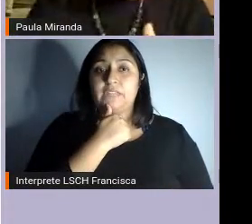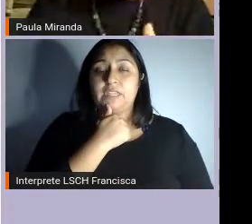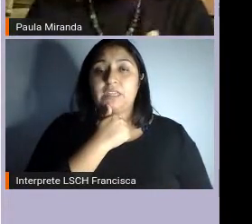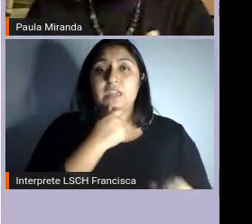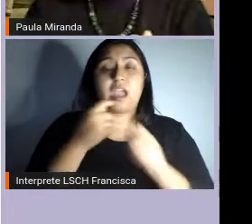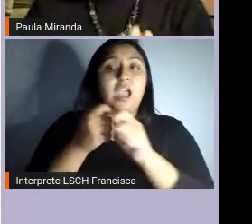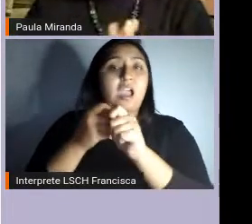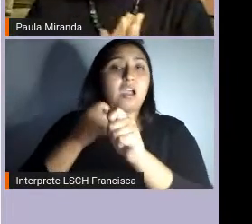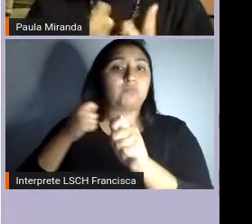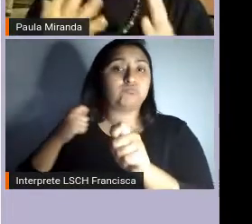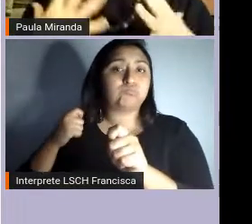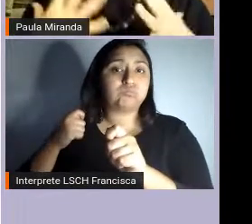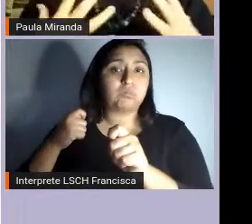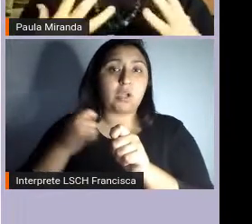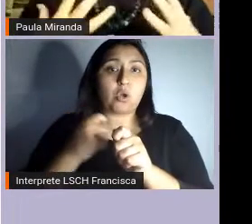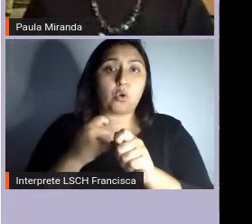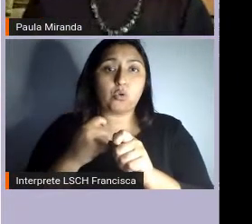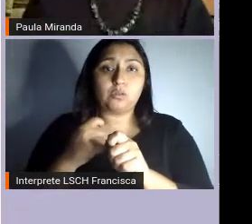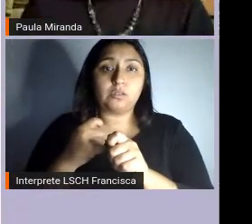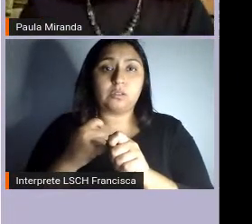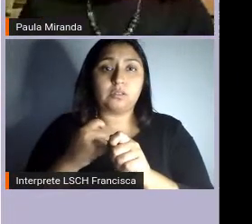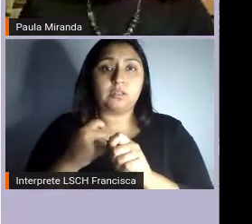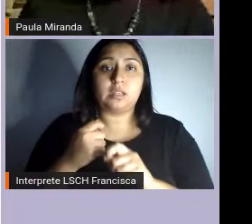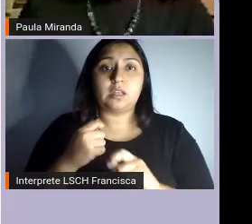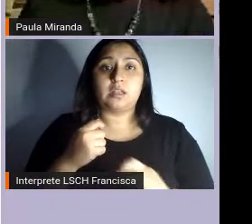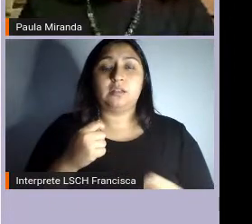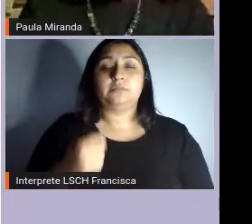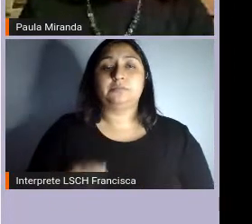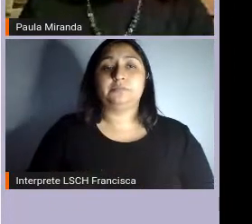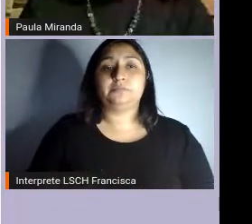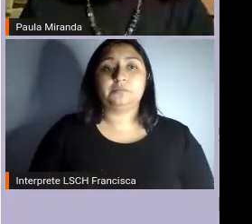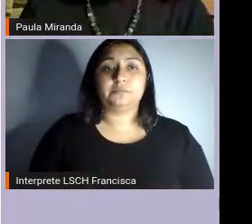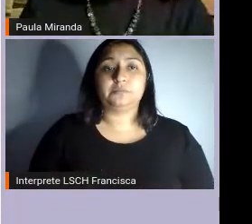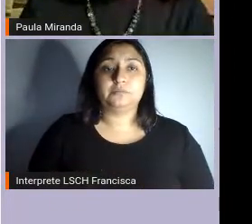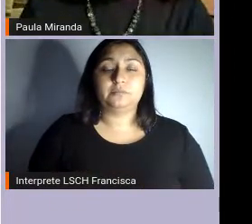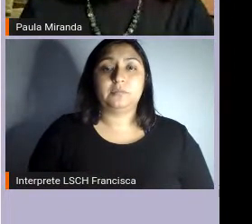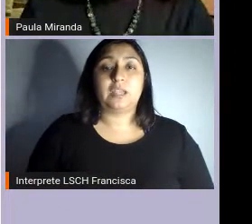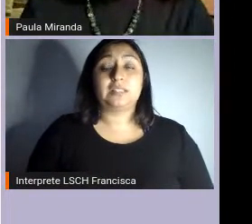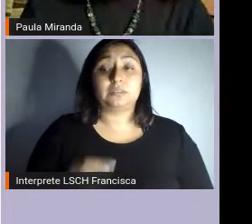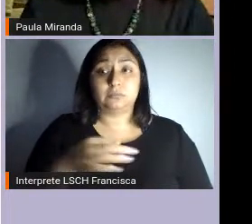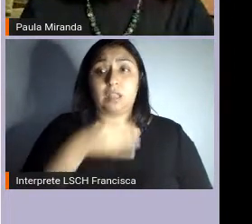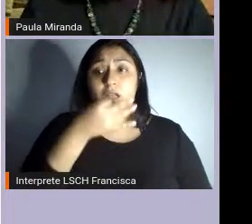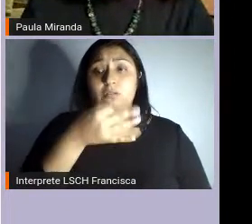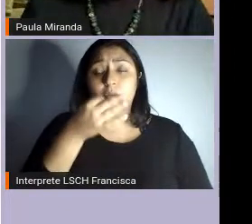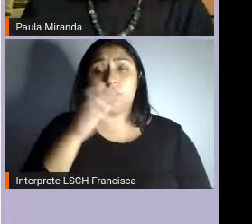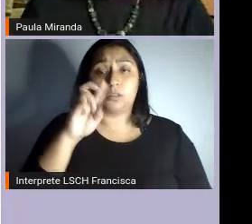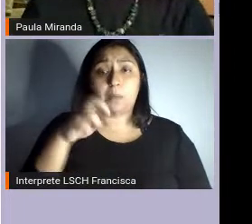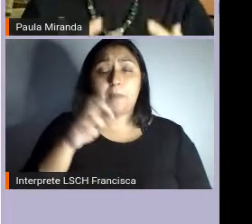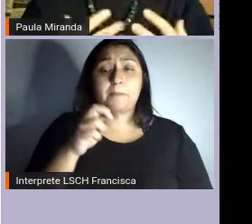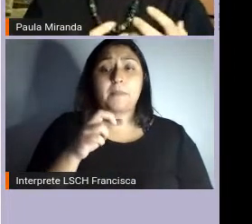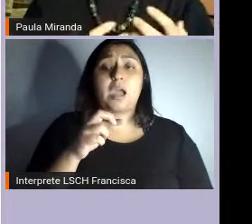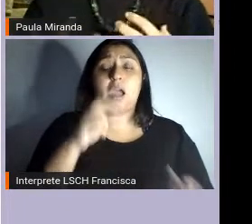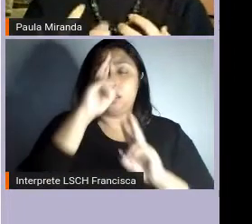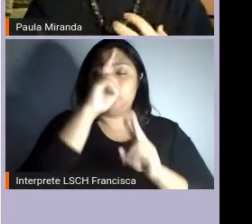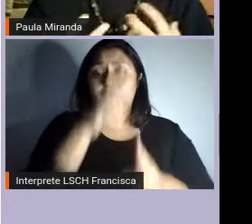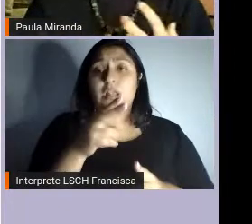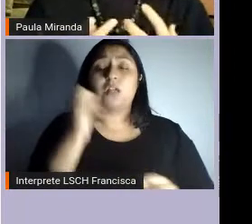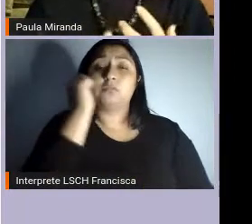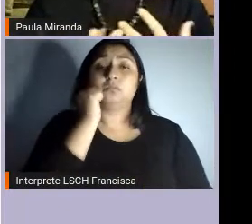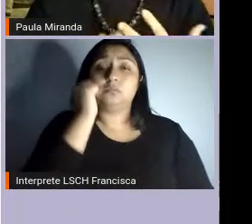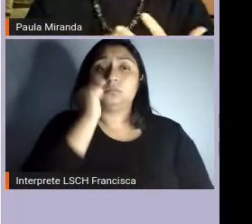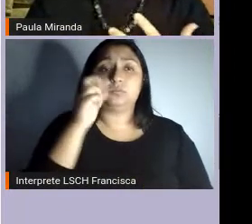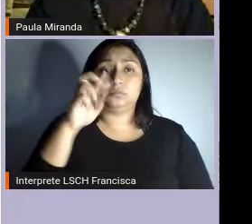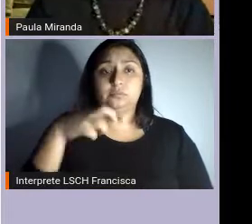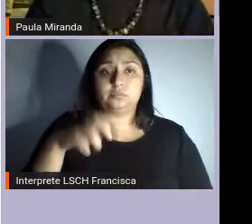mucha devoción, hay que decirlo, ella se siente muy, muy, muy admiradora, ¿cierto? Y muy querendona de su papá, y él también, allá sentía